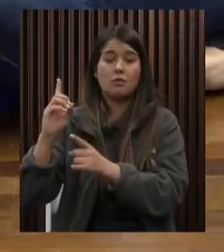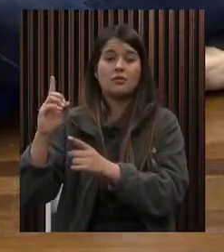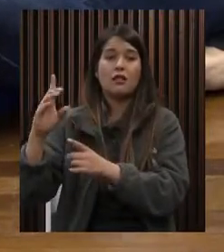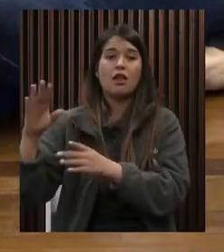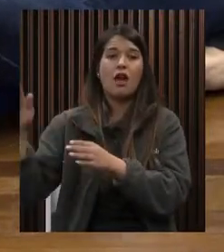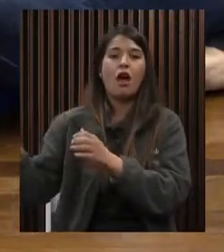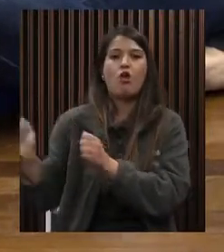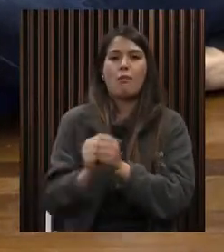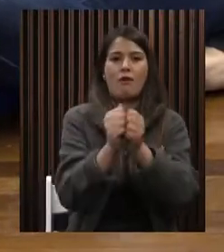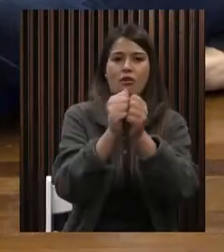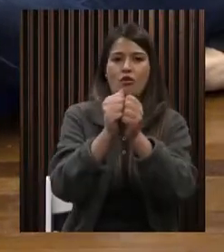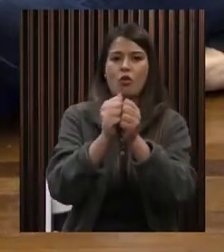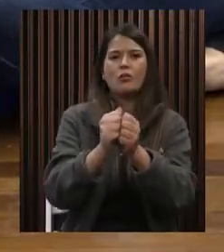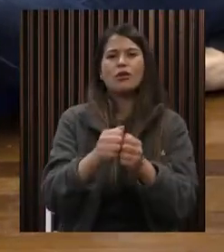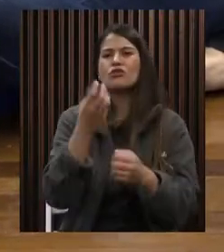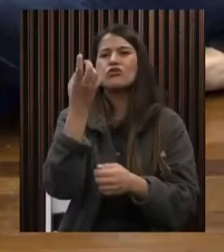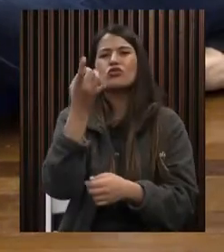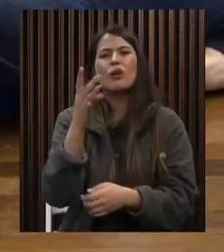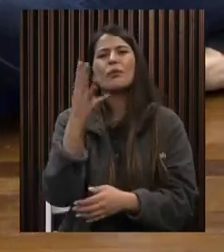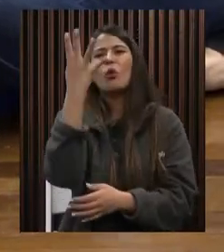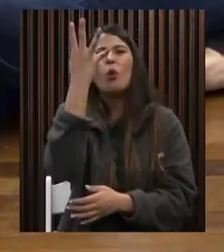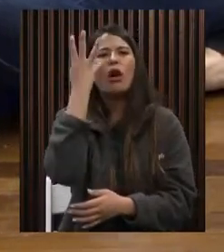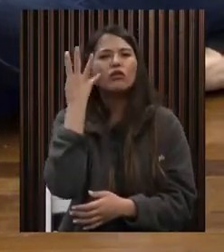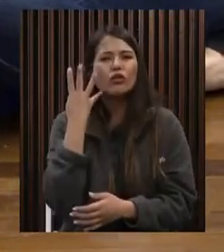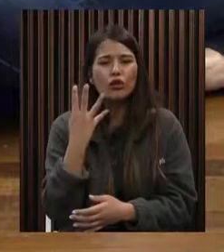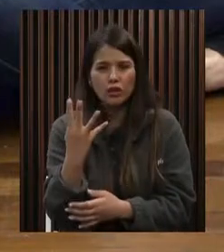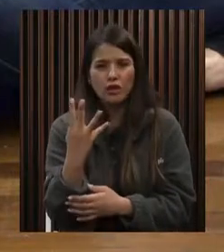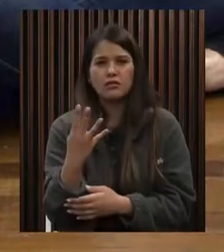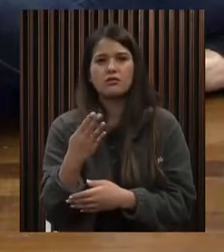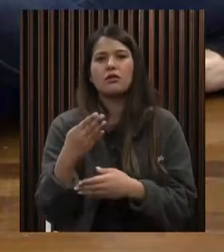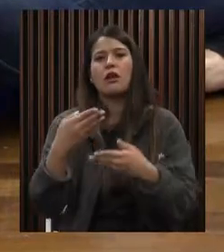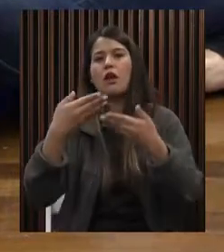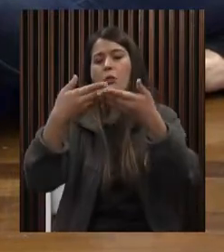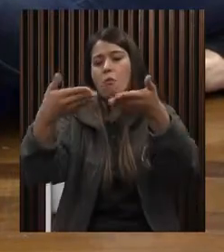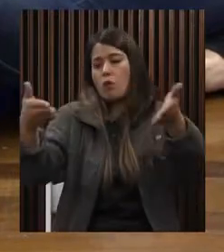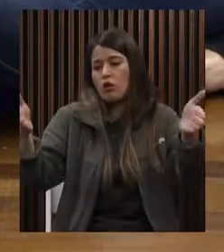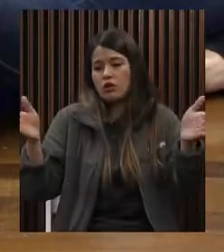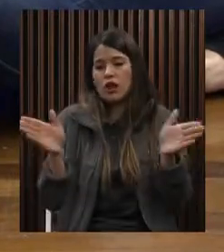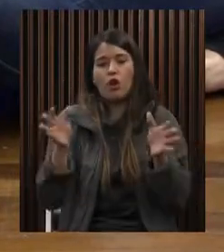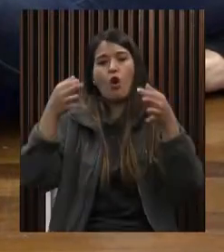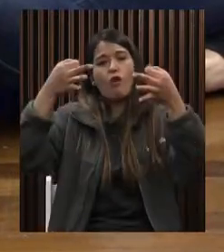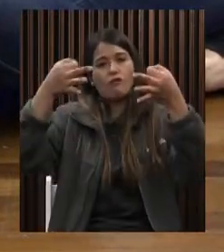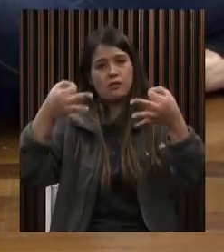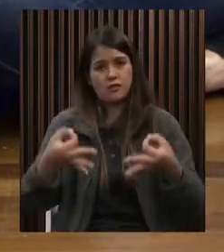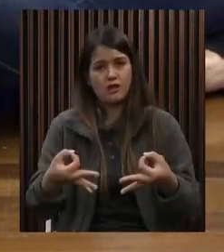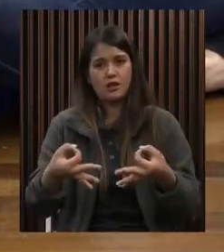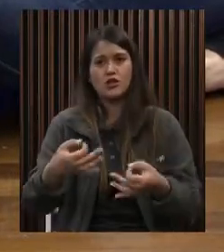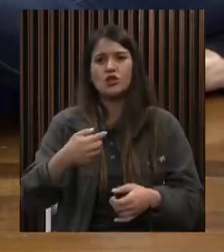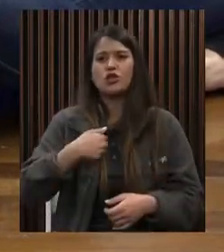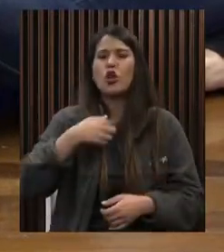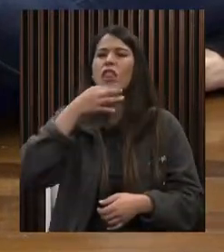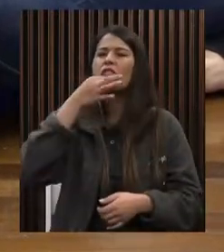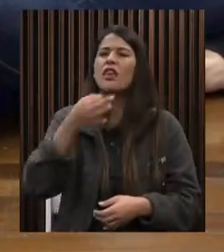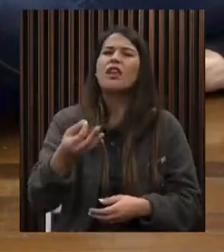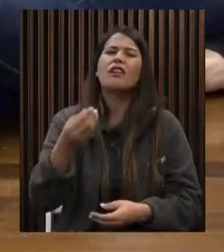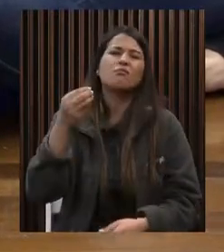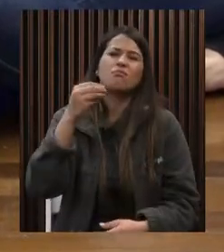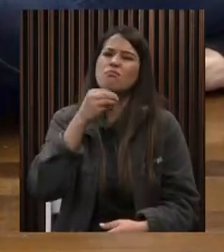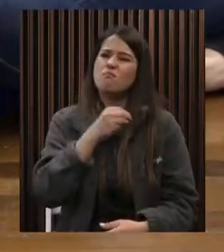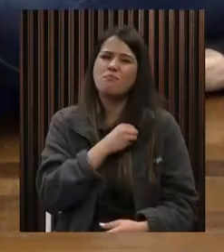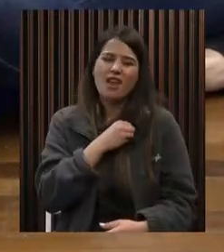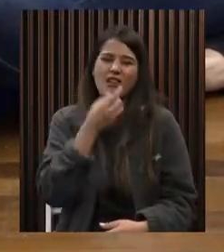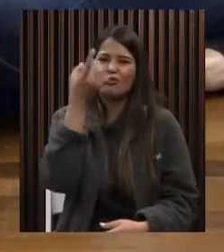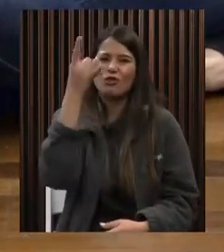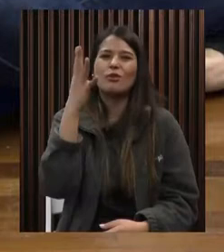solo 4 días en un espacio entre montajes oficiales. O sea, yo les decía, súper, o sea, bien, qué pena que esté solo